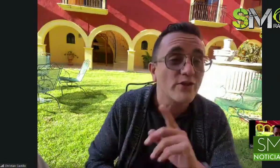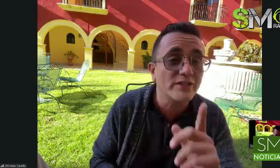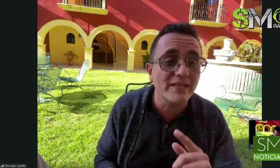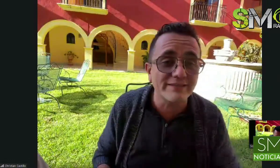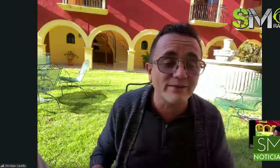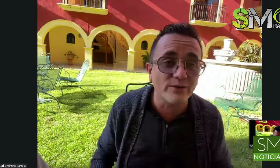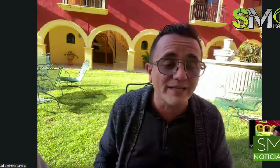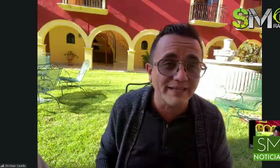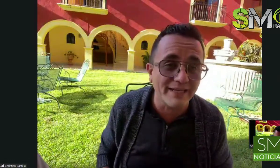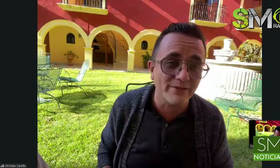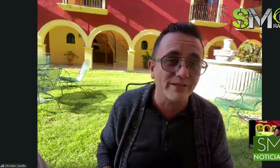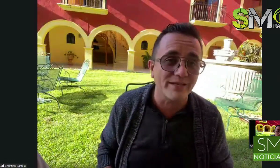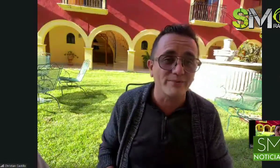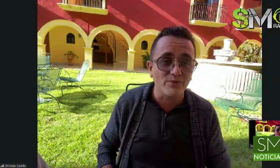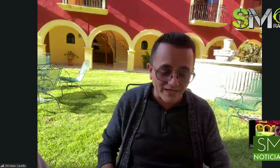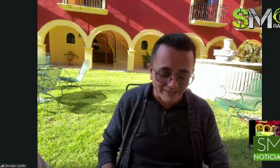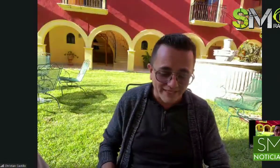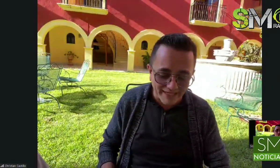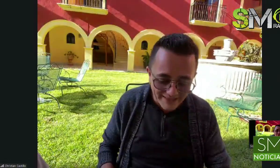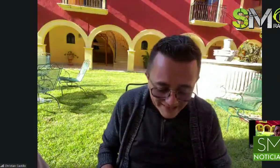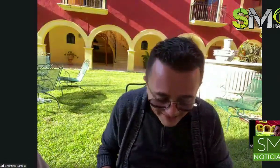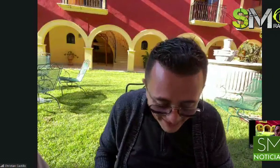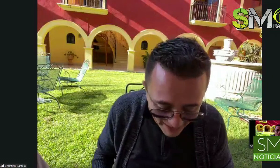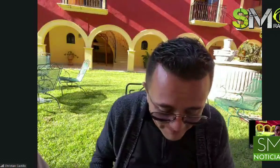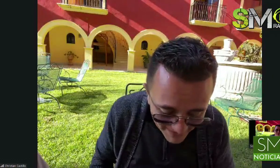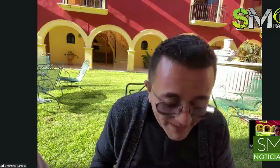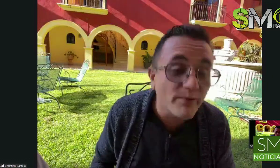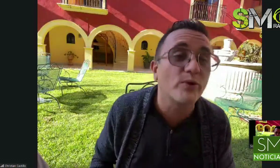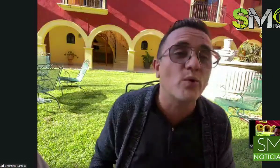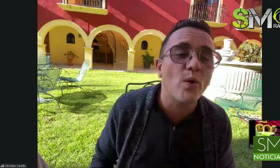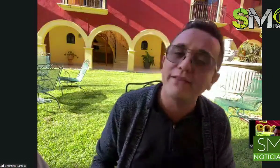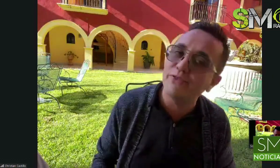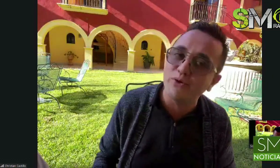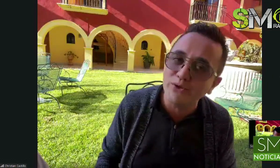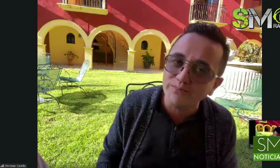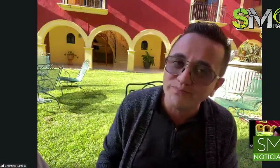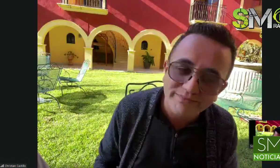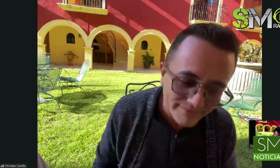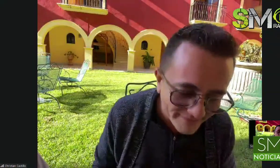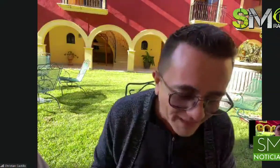felices, no sin antes recordarte que el día de hoy tenemos un hashtag que dice